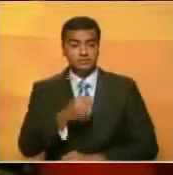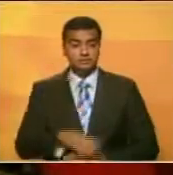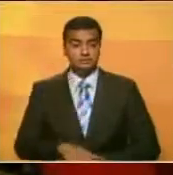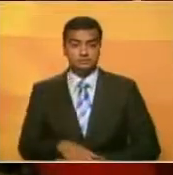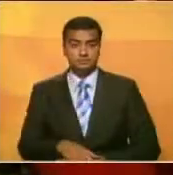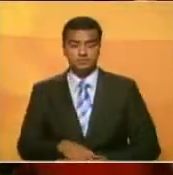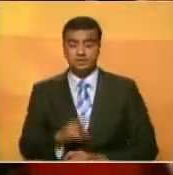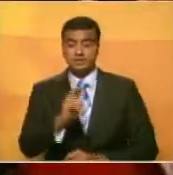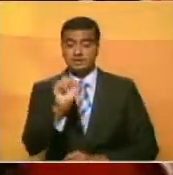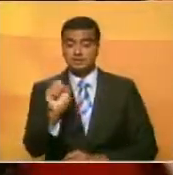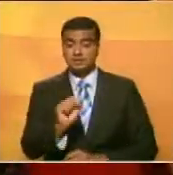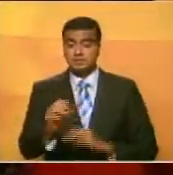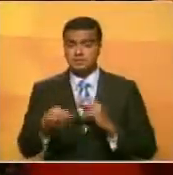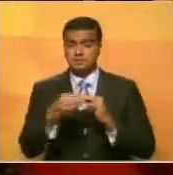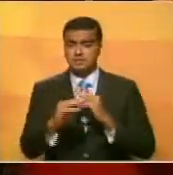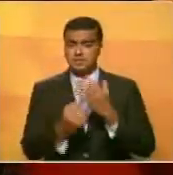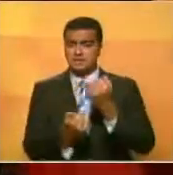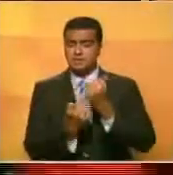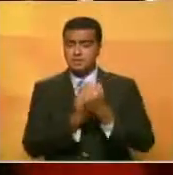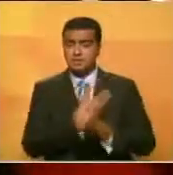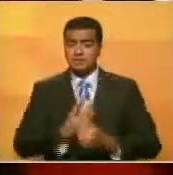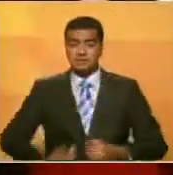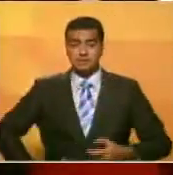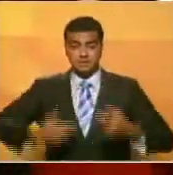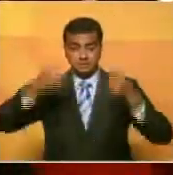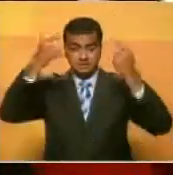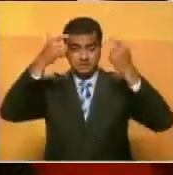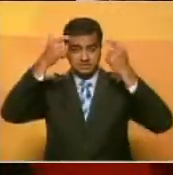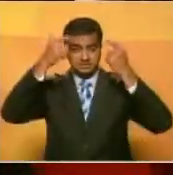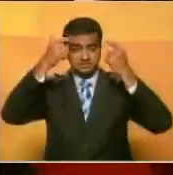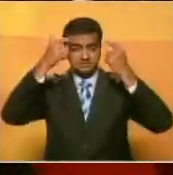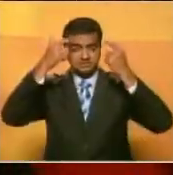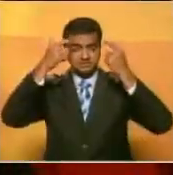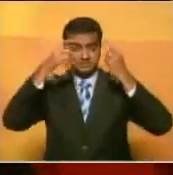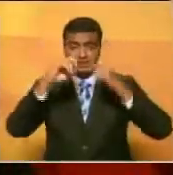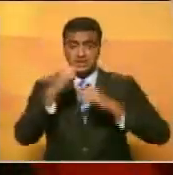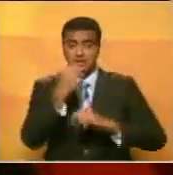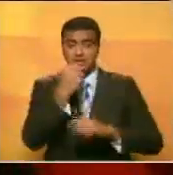Rangel Silva le envió un mensaje de apoyo al presidente de la República, Hugo Chávez, a quien le dedicó los juegos.